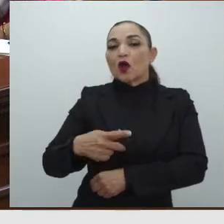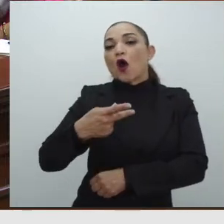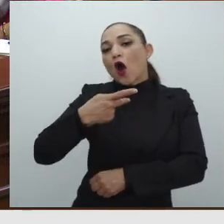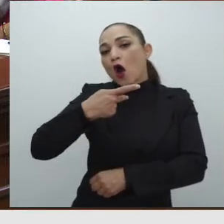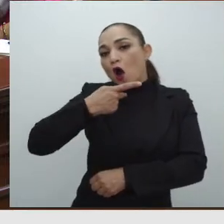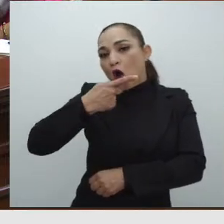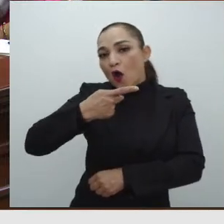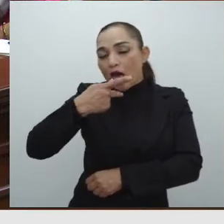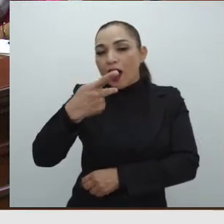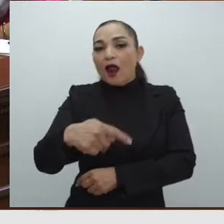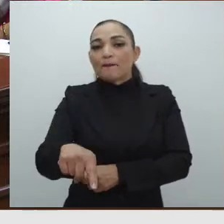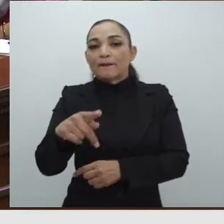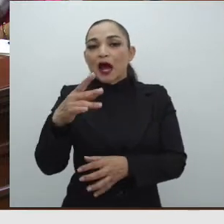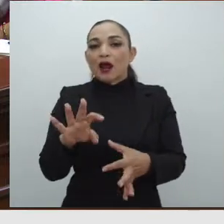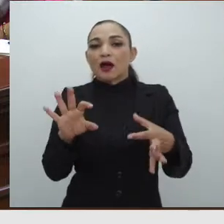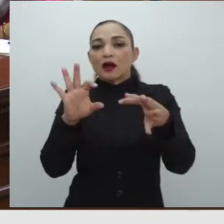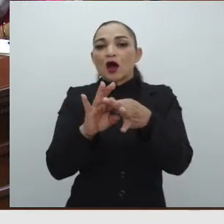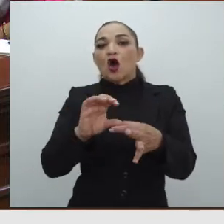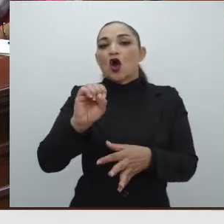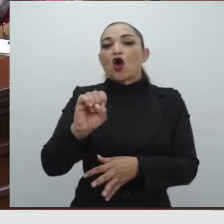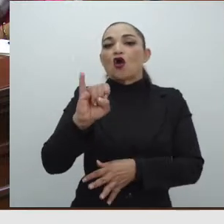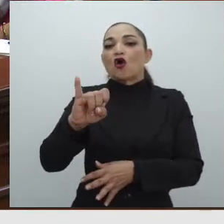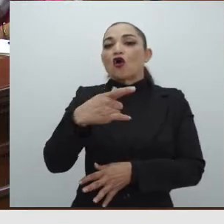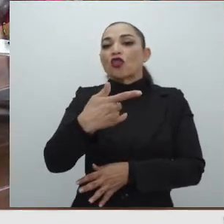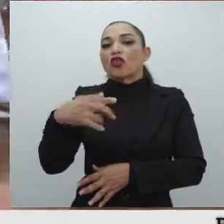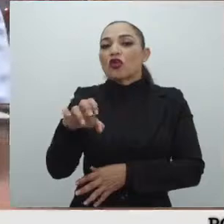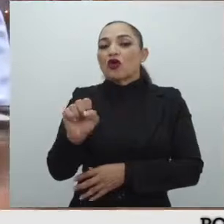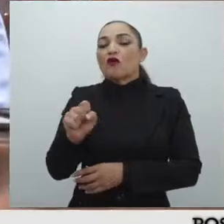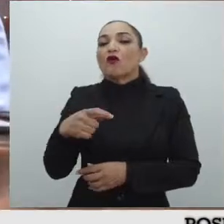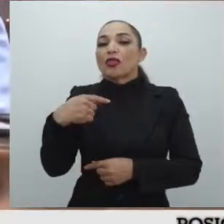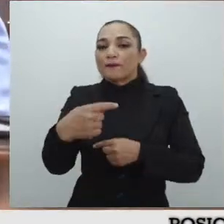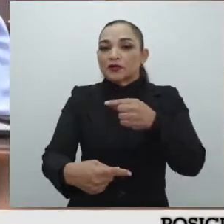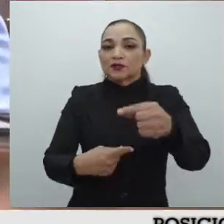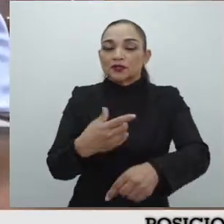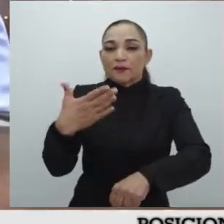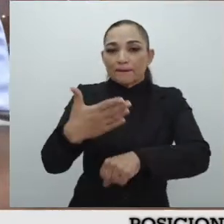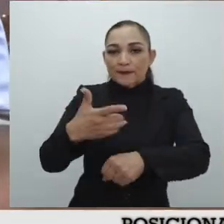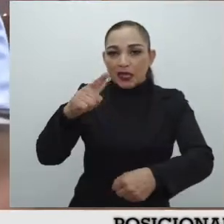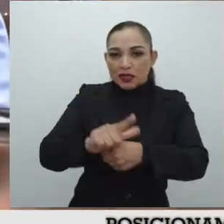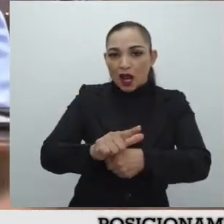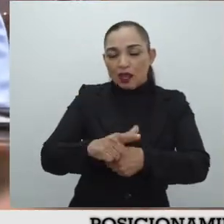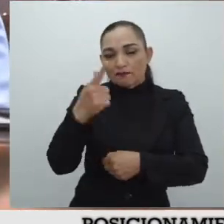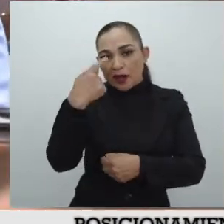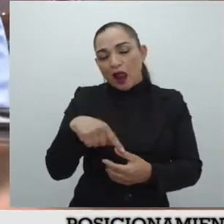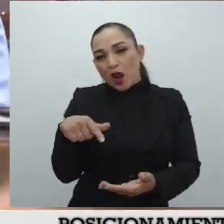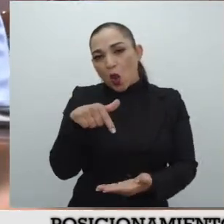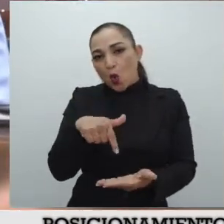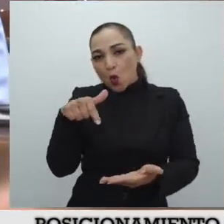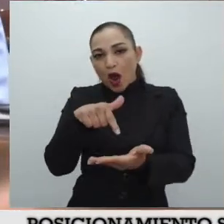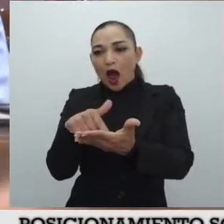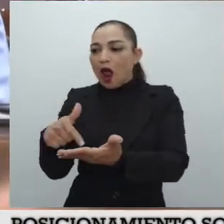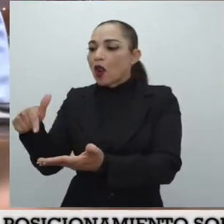la vigencia del Código Nacional de Procedimientos Penales y se establecieron las sedes de